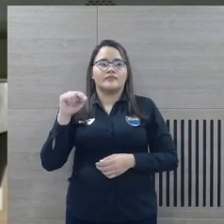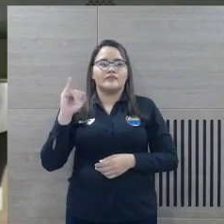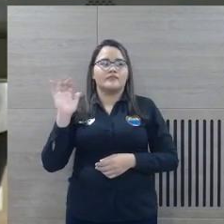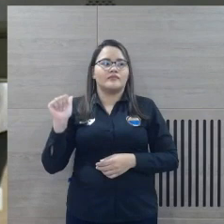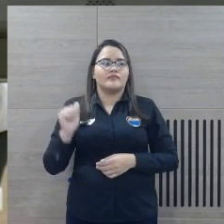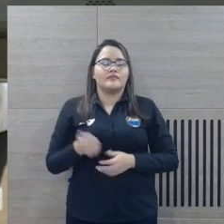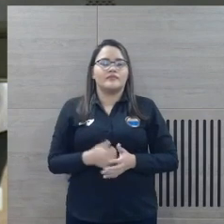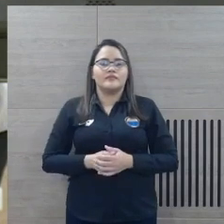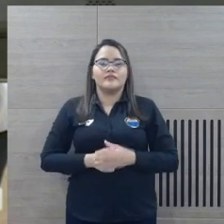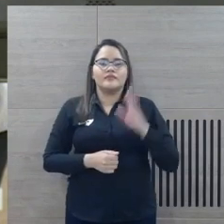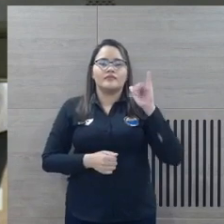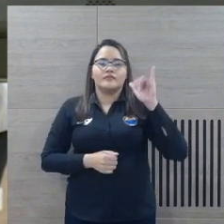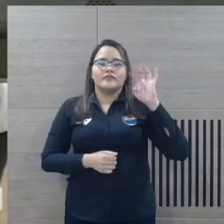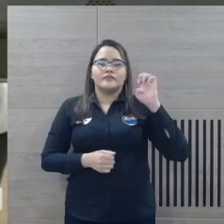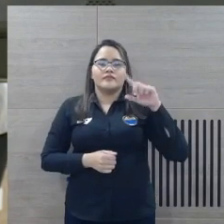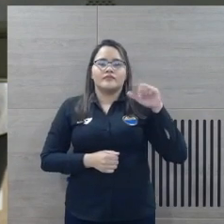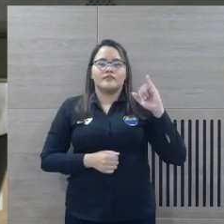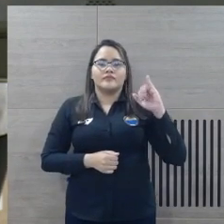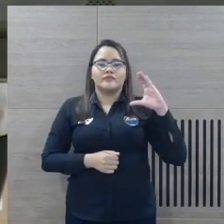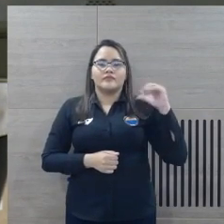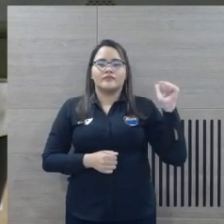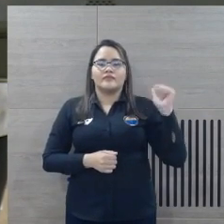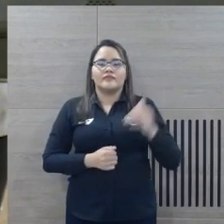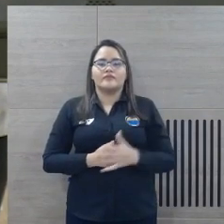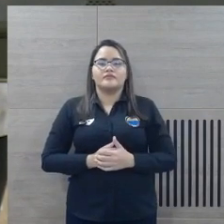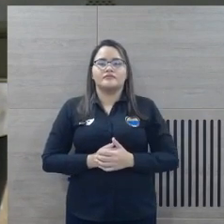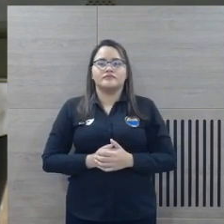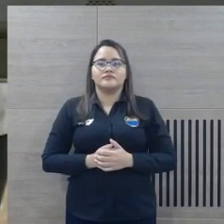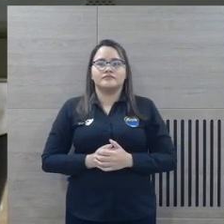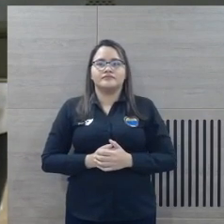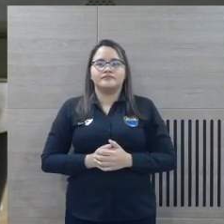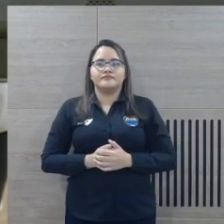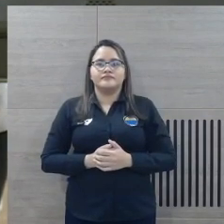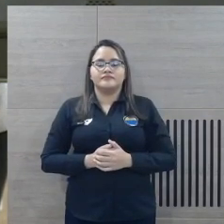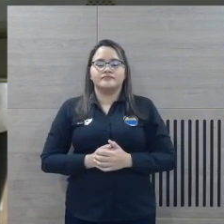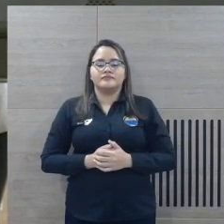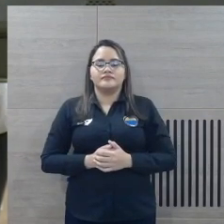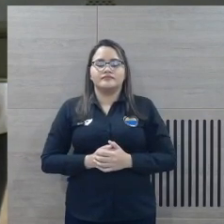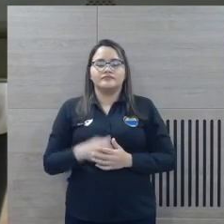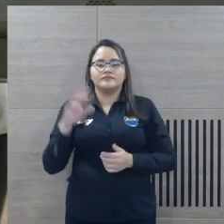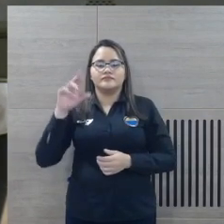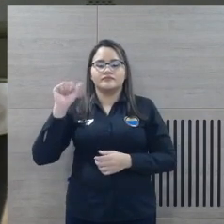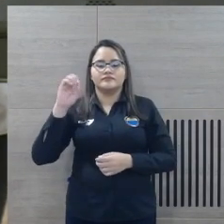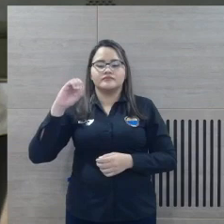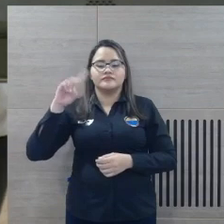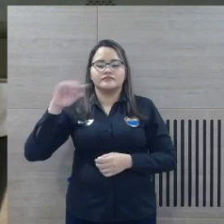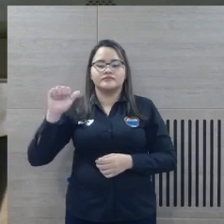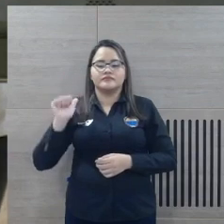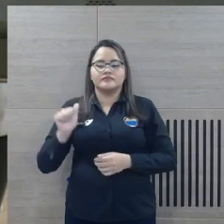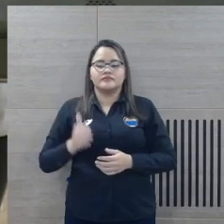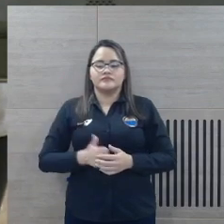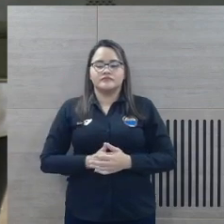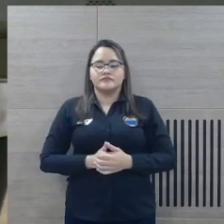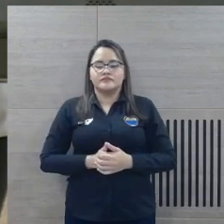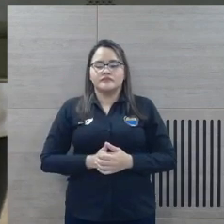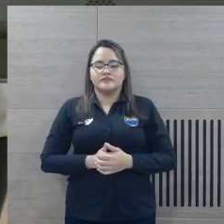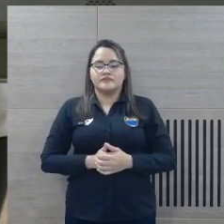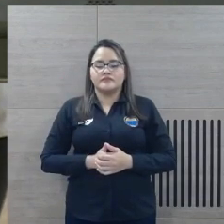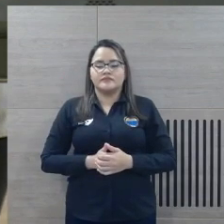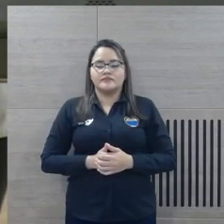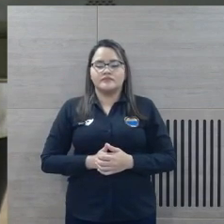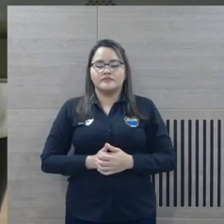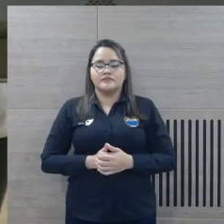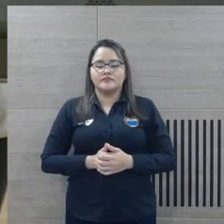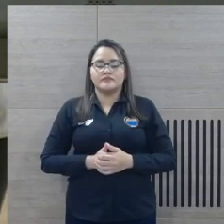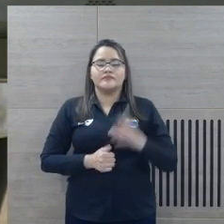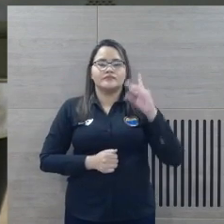Henry José Burgos Hernández. Rosa Elvira Coronado Mercado. Viverlis Leinit Díaz Gutiérrez.